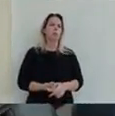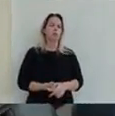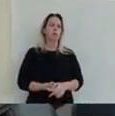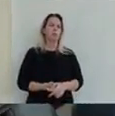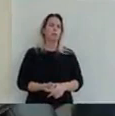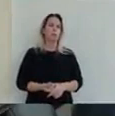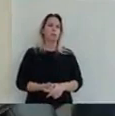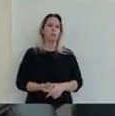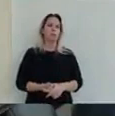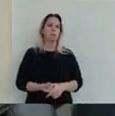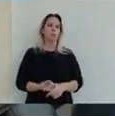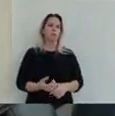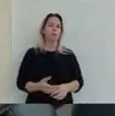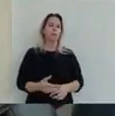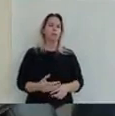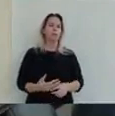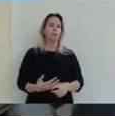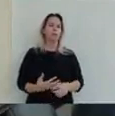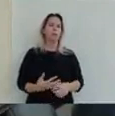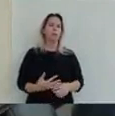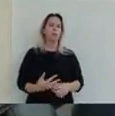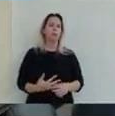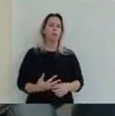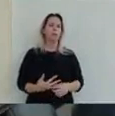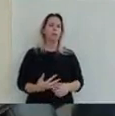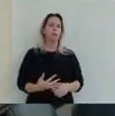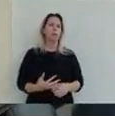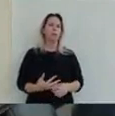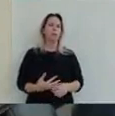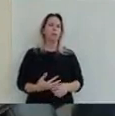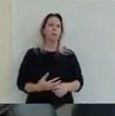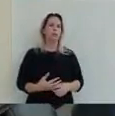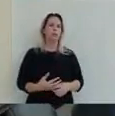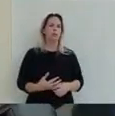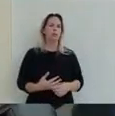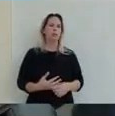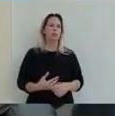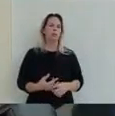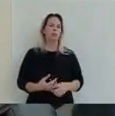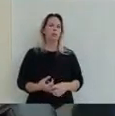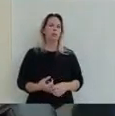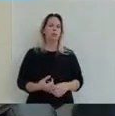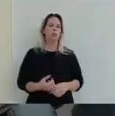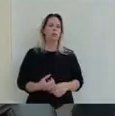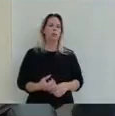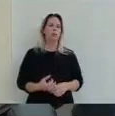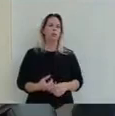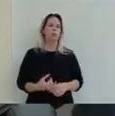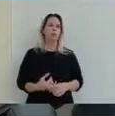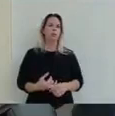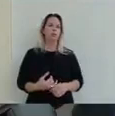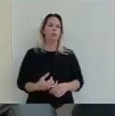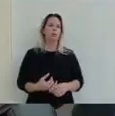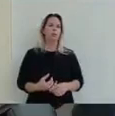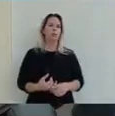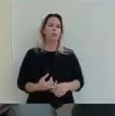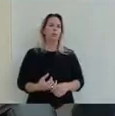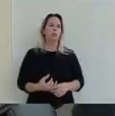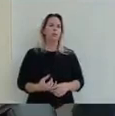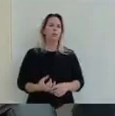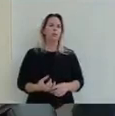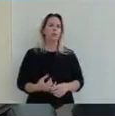y, pero más que nada, quién controla el ingreso de la gente del servicio de penitenciario acá en